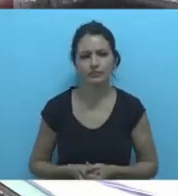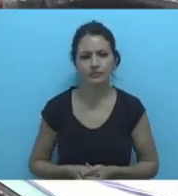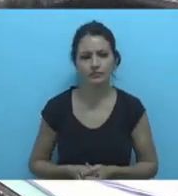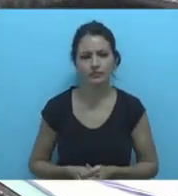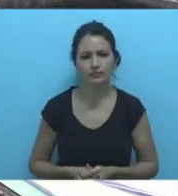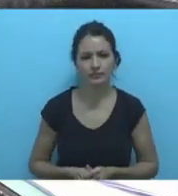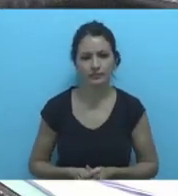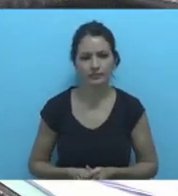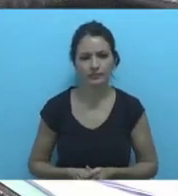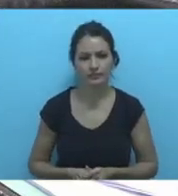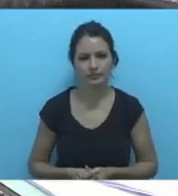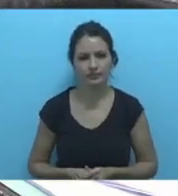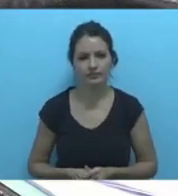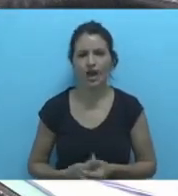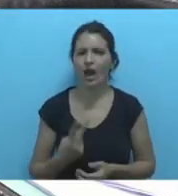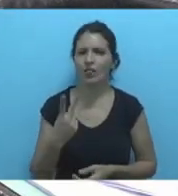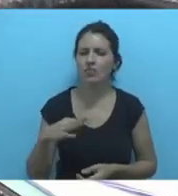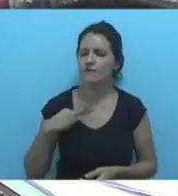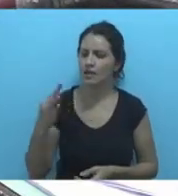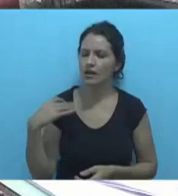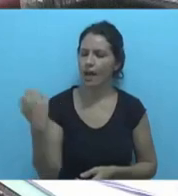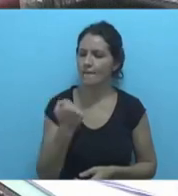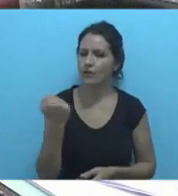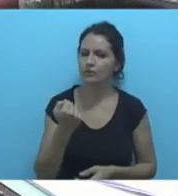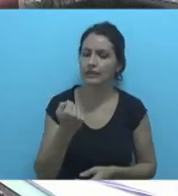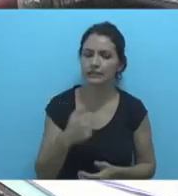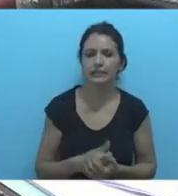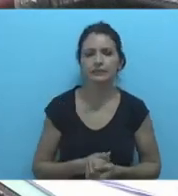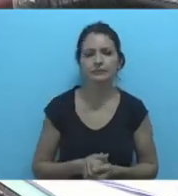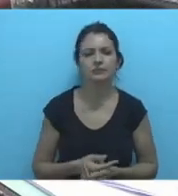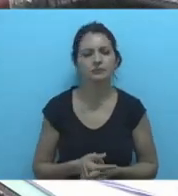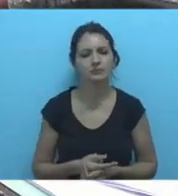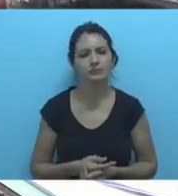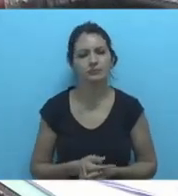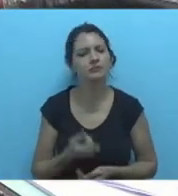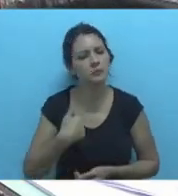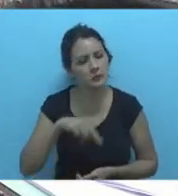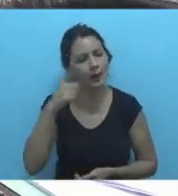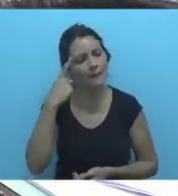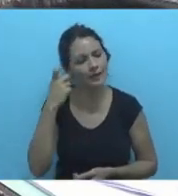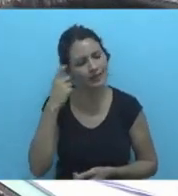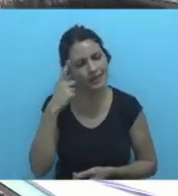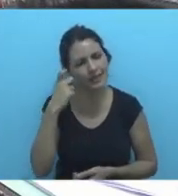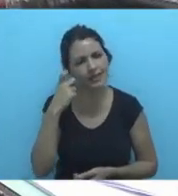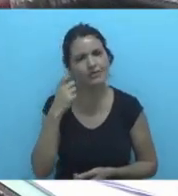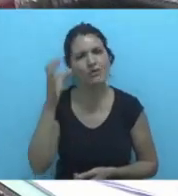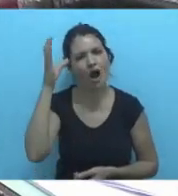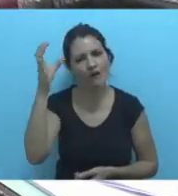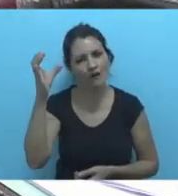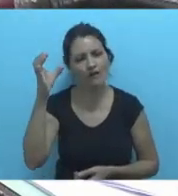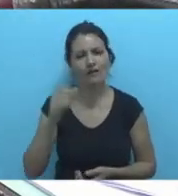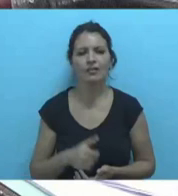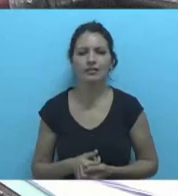Así que mi reivindicación a lo que fueron dos vidas que nos han dejado un aprendizaje muy grande que vamos a